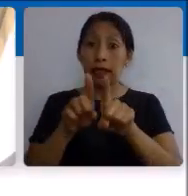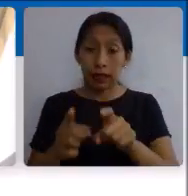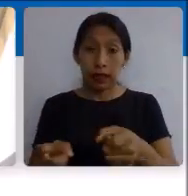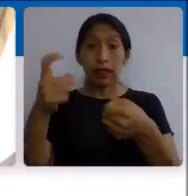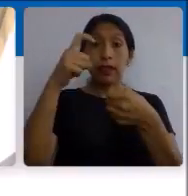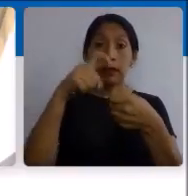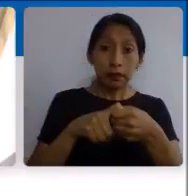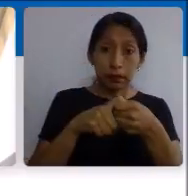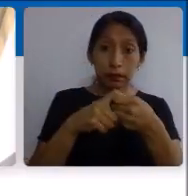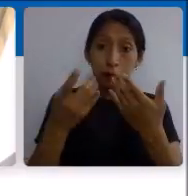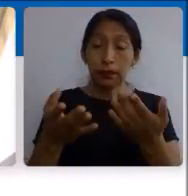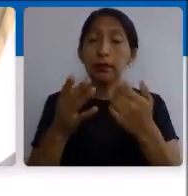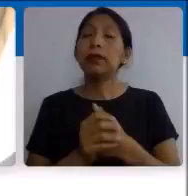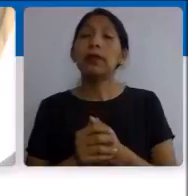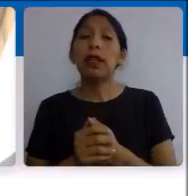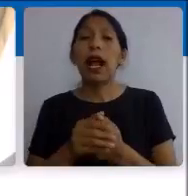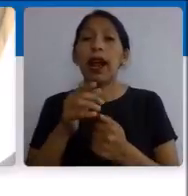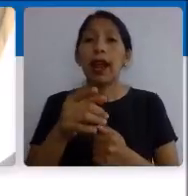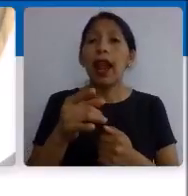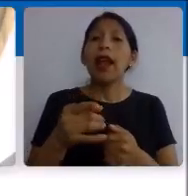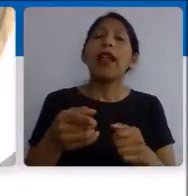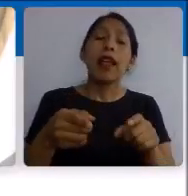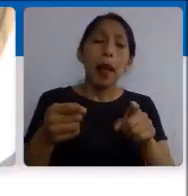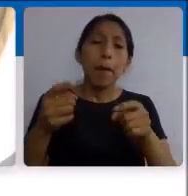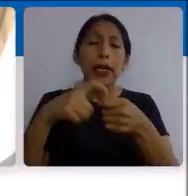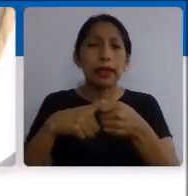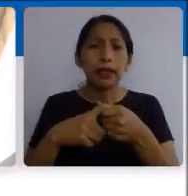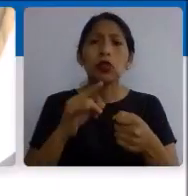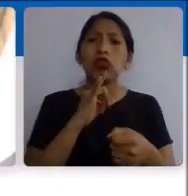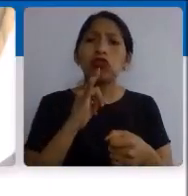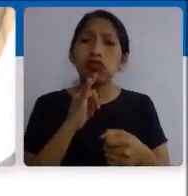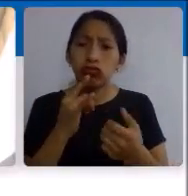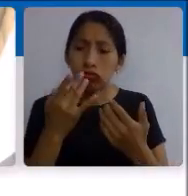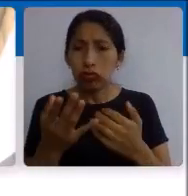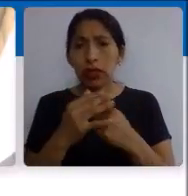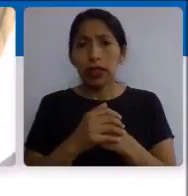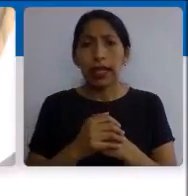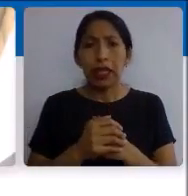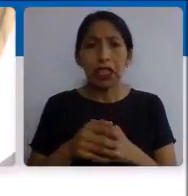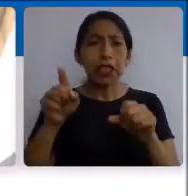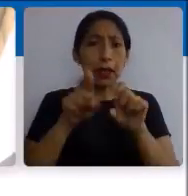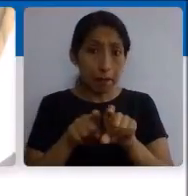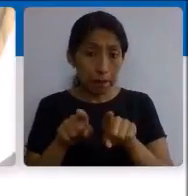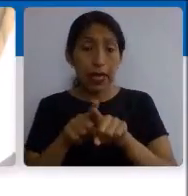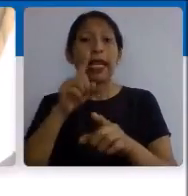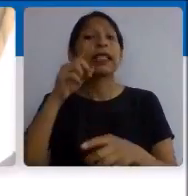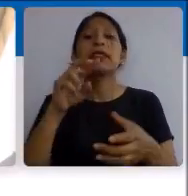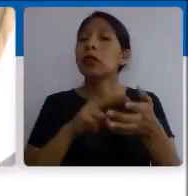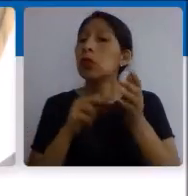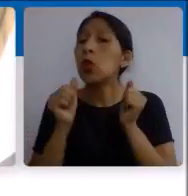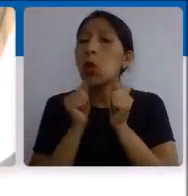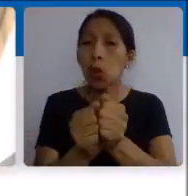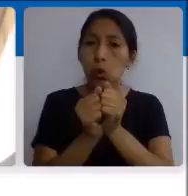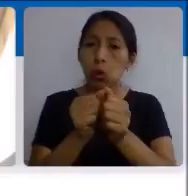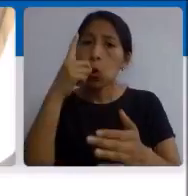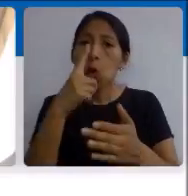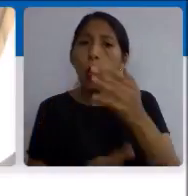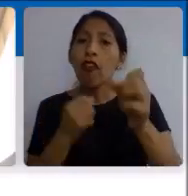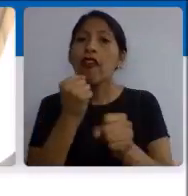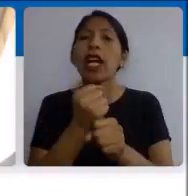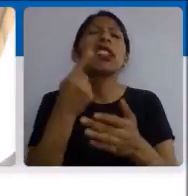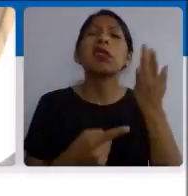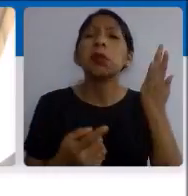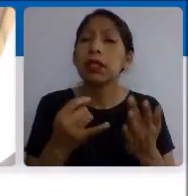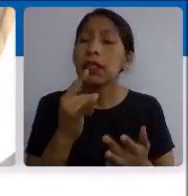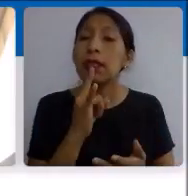o asociación turística estadounidense también va ligado a lo anterior, ¿no? A la confianza. ¿Qué pasa? Que en Estados